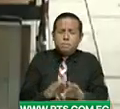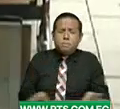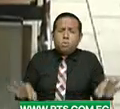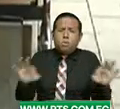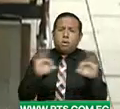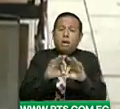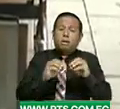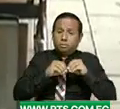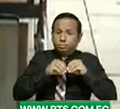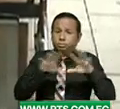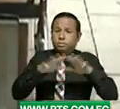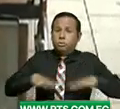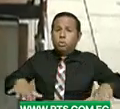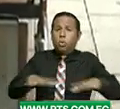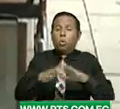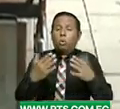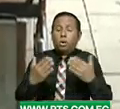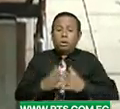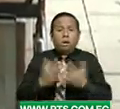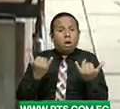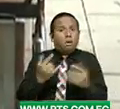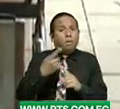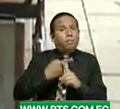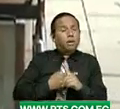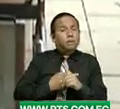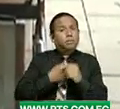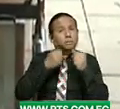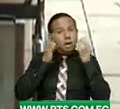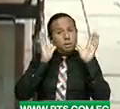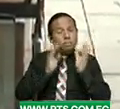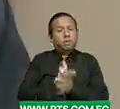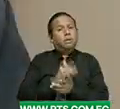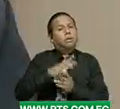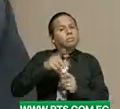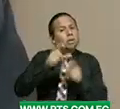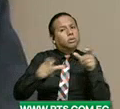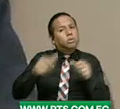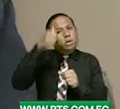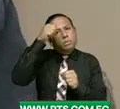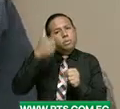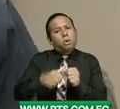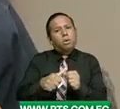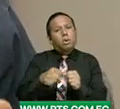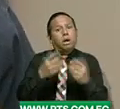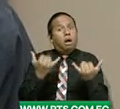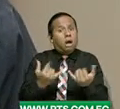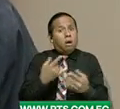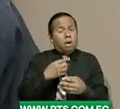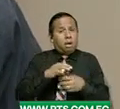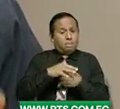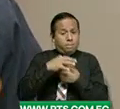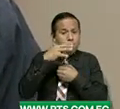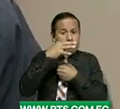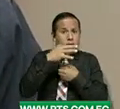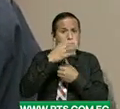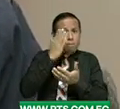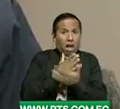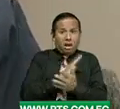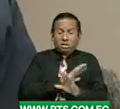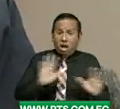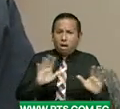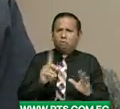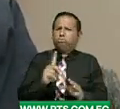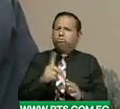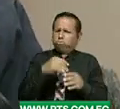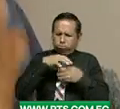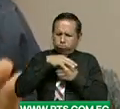puerto principal sobre todo en este mes y la ciudadanía tiene que recordar primero que el virus nunca dejó de transmitirse que el virus